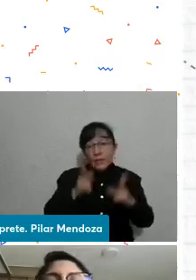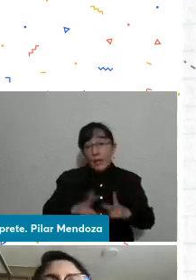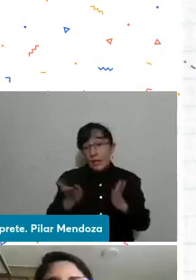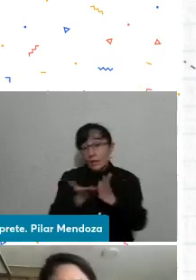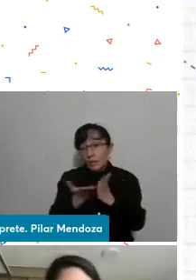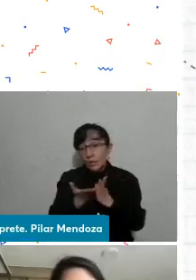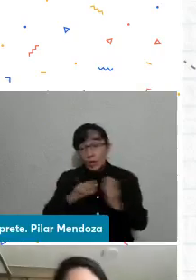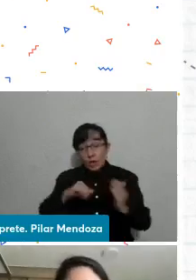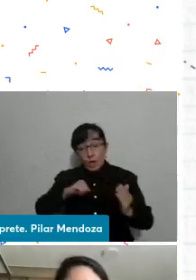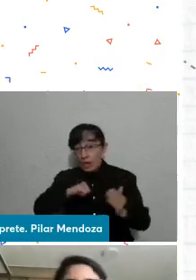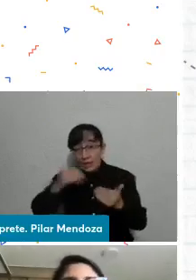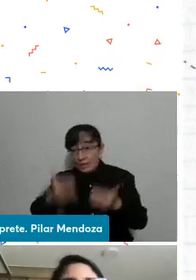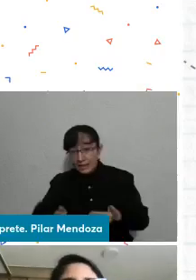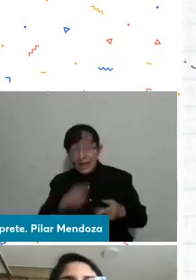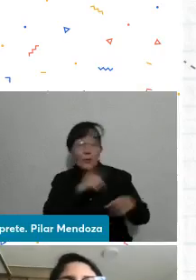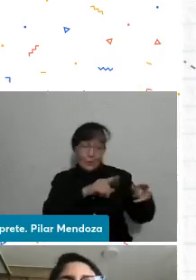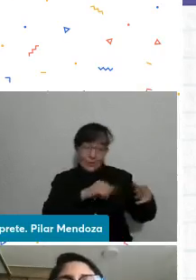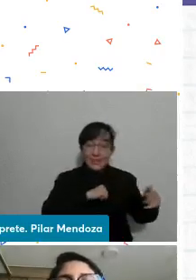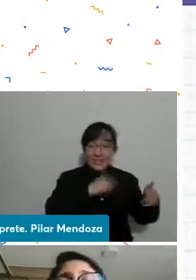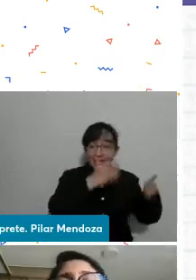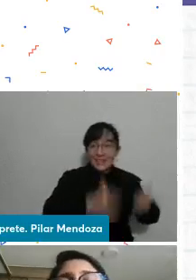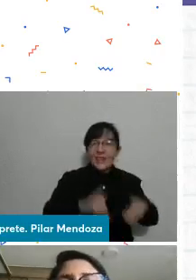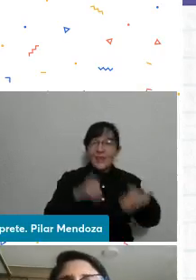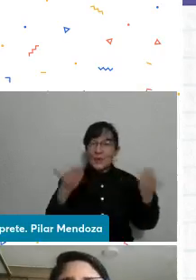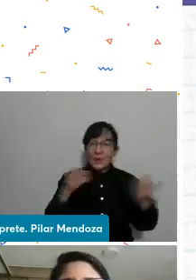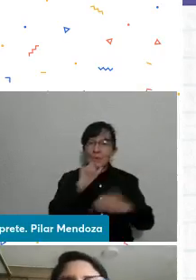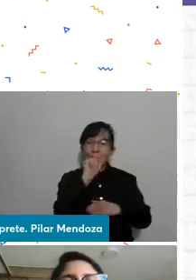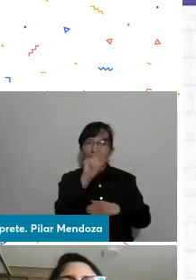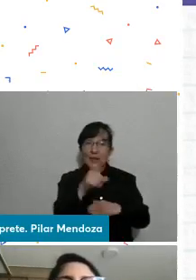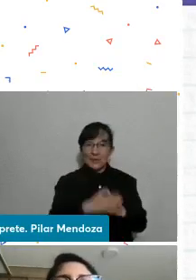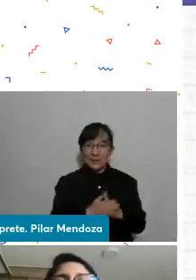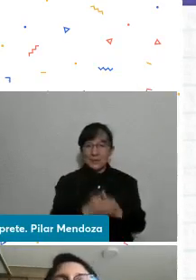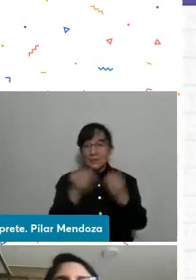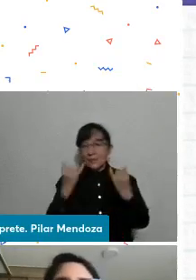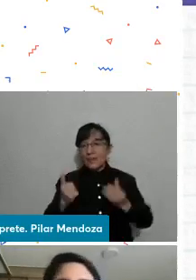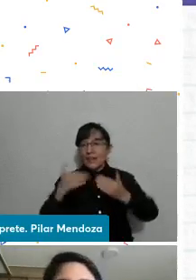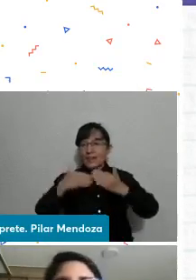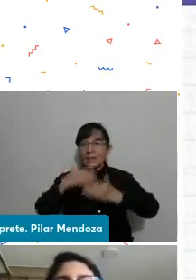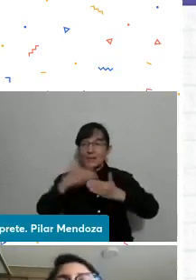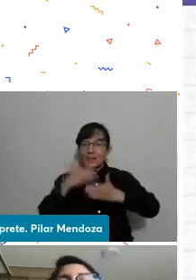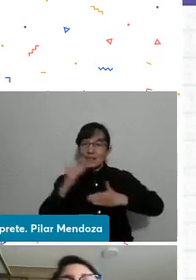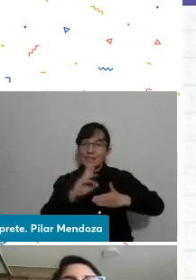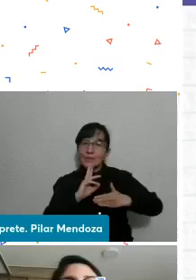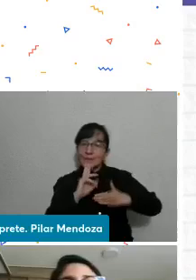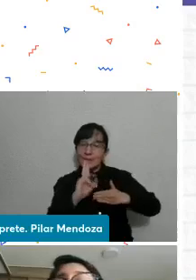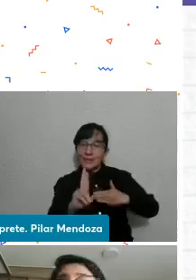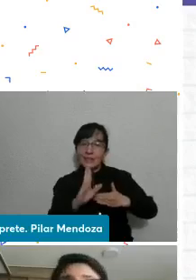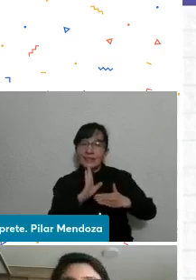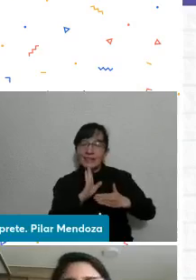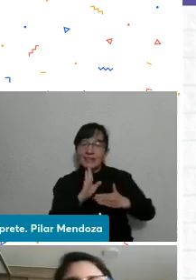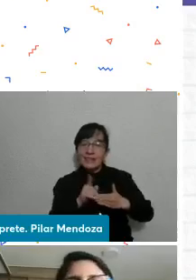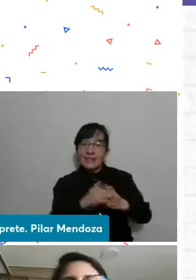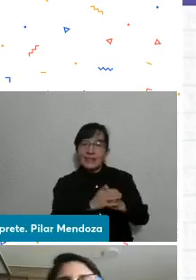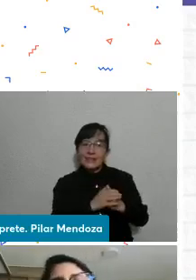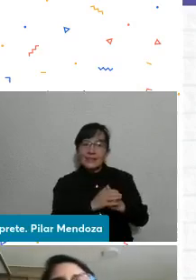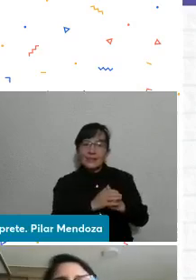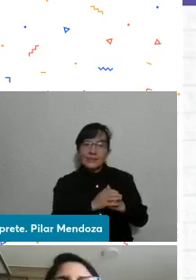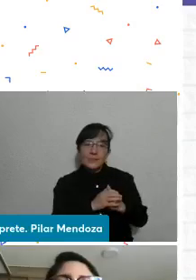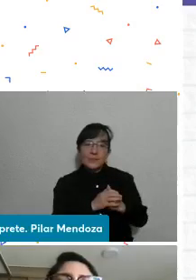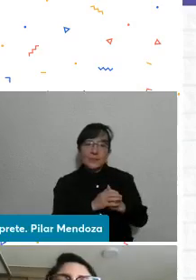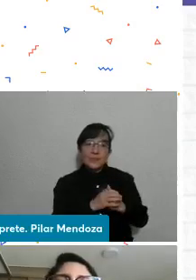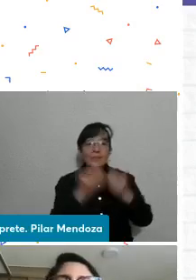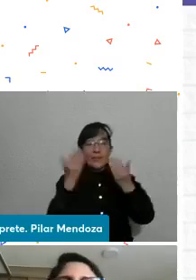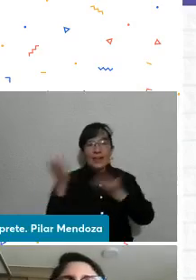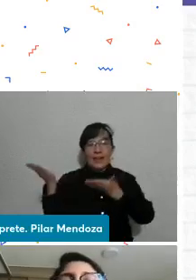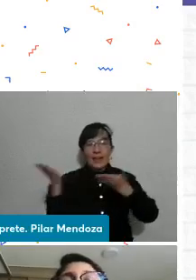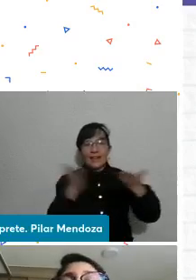y sin discapacidad. Bueno, entonces, para dar inicio a esta respuesta, a esta pregunta, voy a dar la